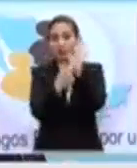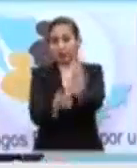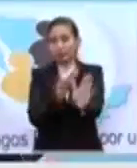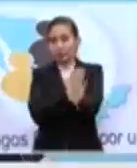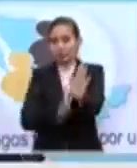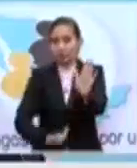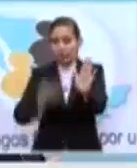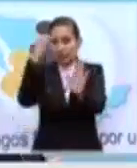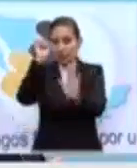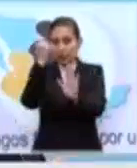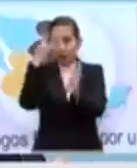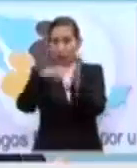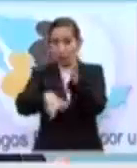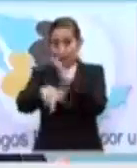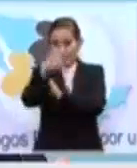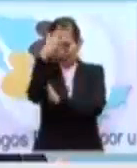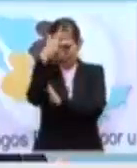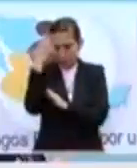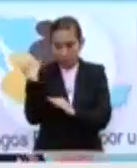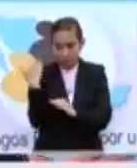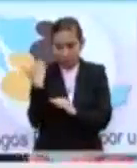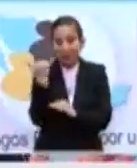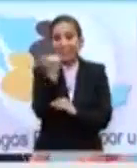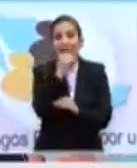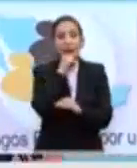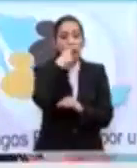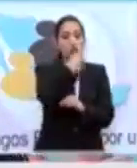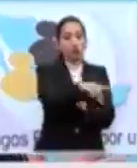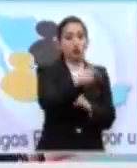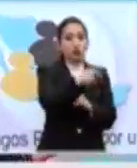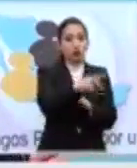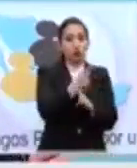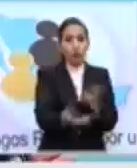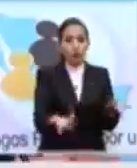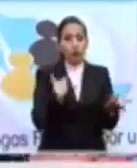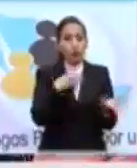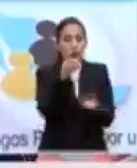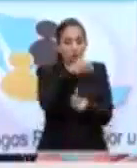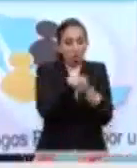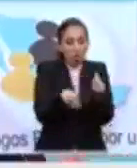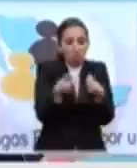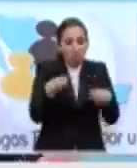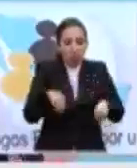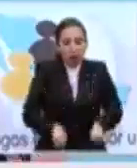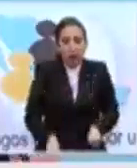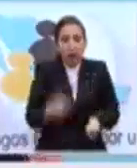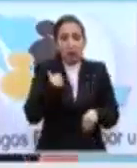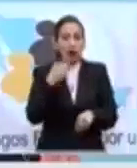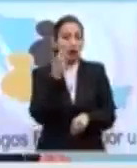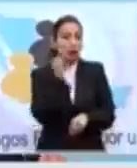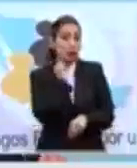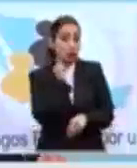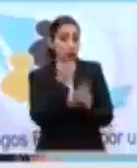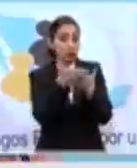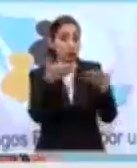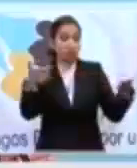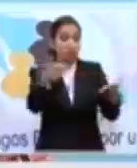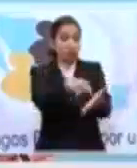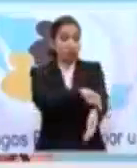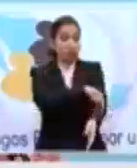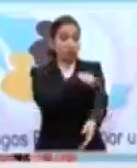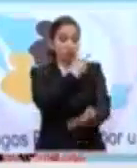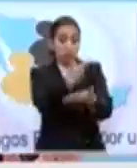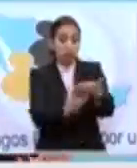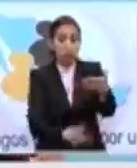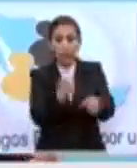Nieto en septiembre del 2013, así como su muy pobre enriquecimiento por los legisladores, es amplio.